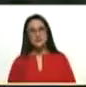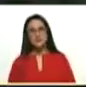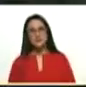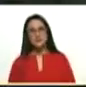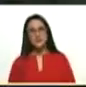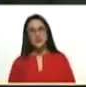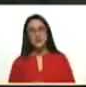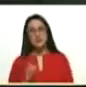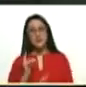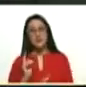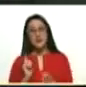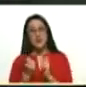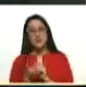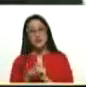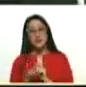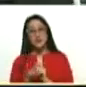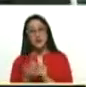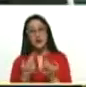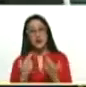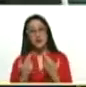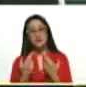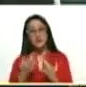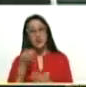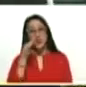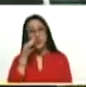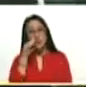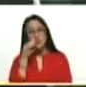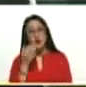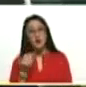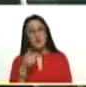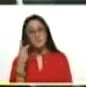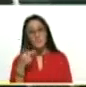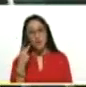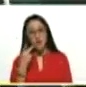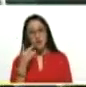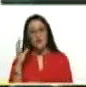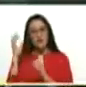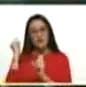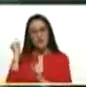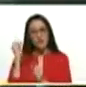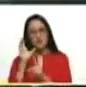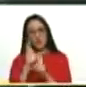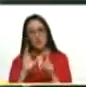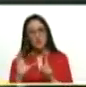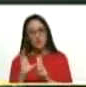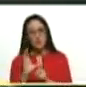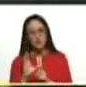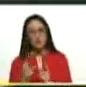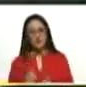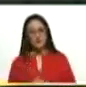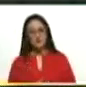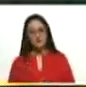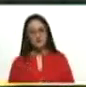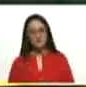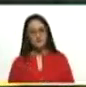debemos convertir las extraordinarias relaciones humanas, políticas, diplomáticas, culturales,